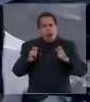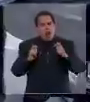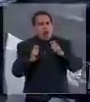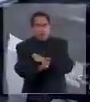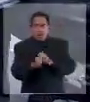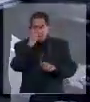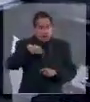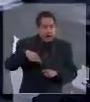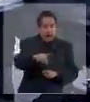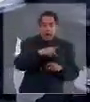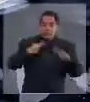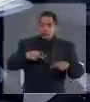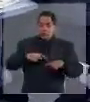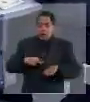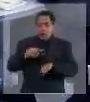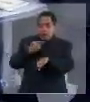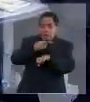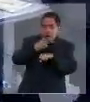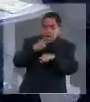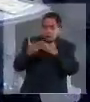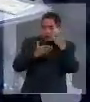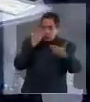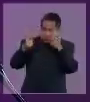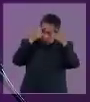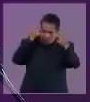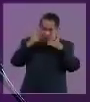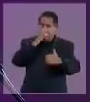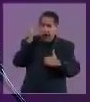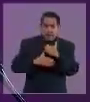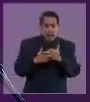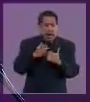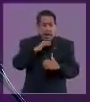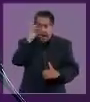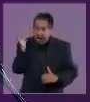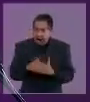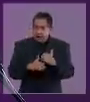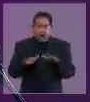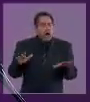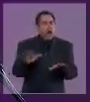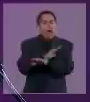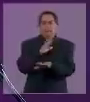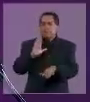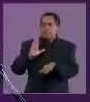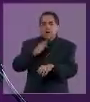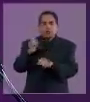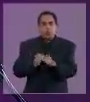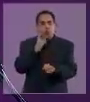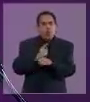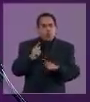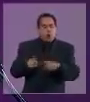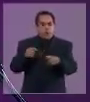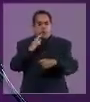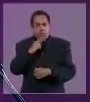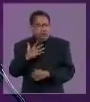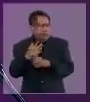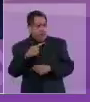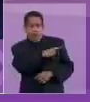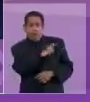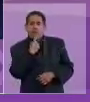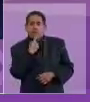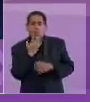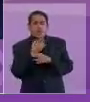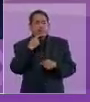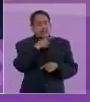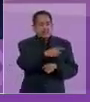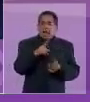preparatoria, y si se termina la preparatoria, vamos a mover a México un mejor entorno de oportunidades. Decía Andrés Manuel que la generación de pobreza